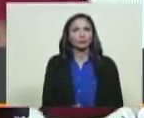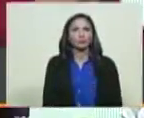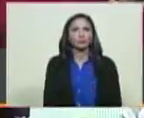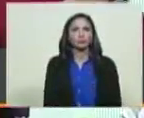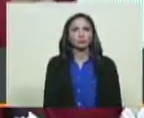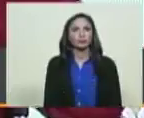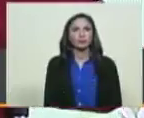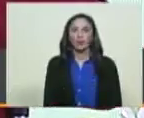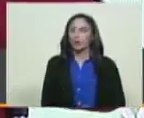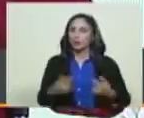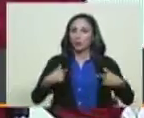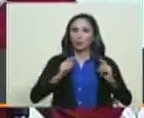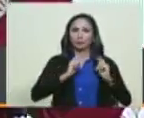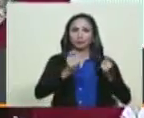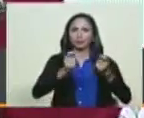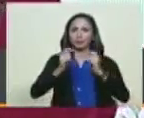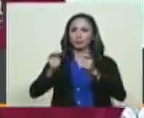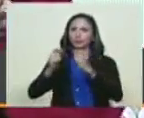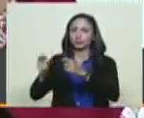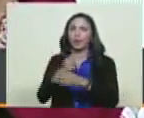muchas tareas